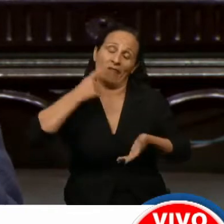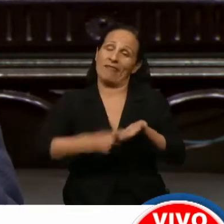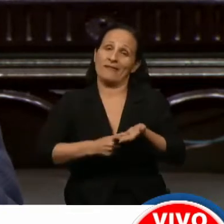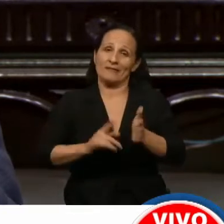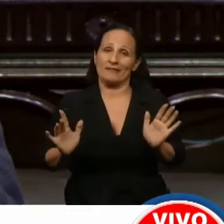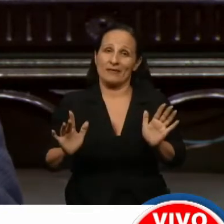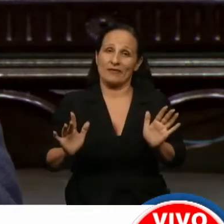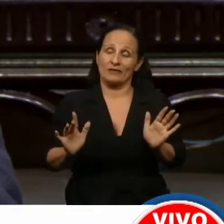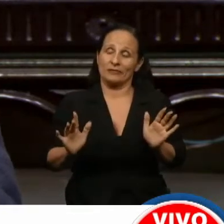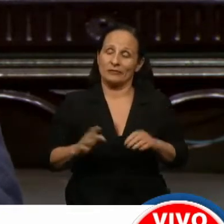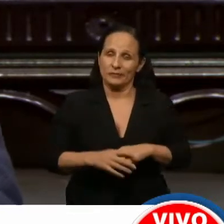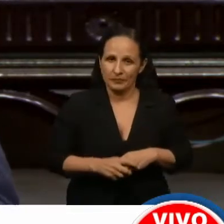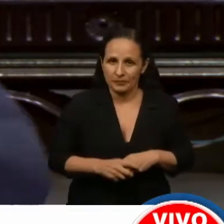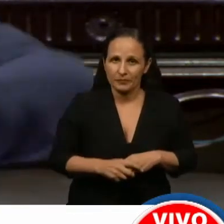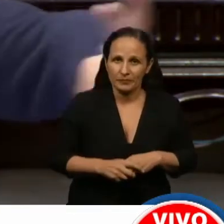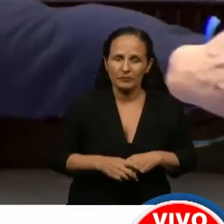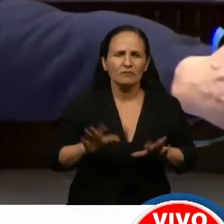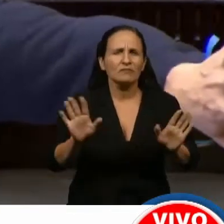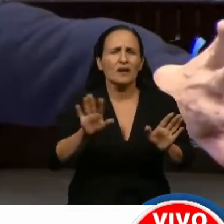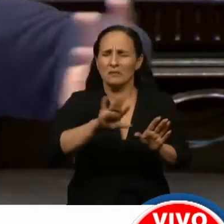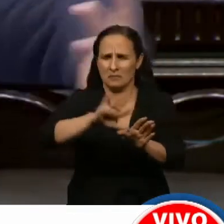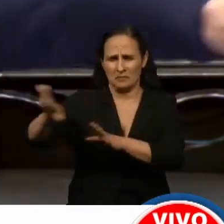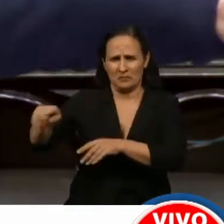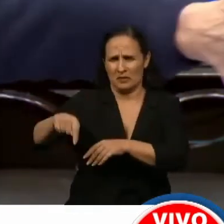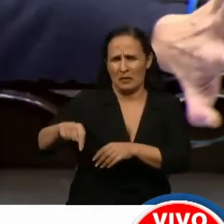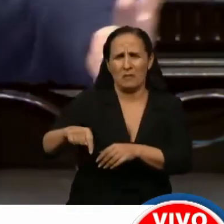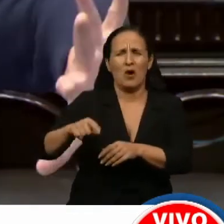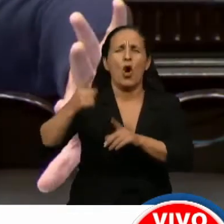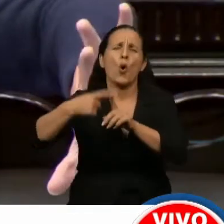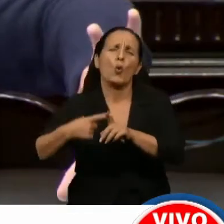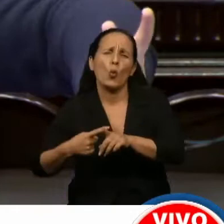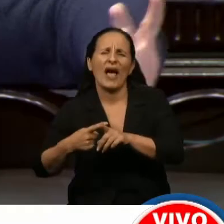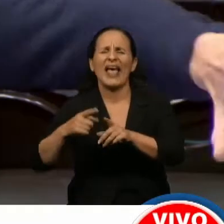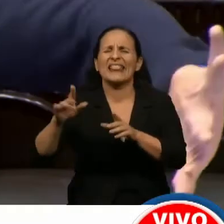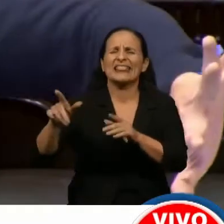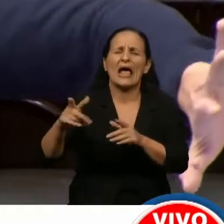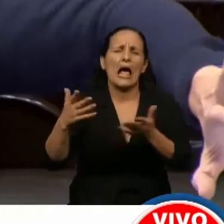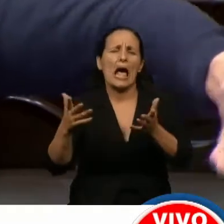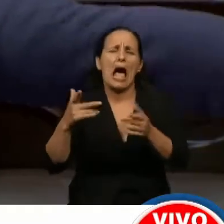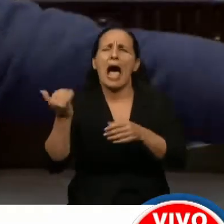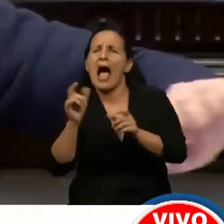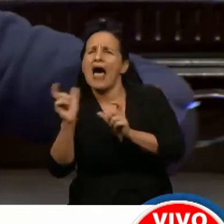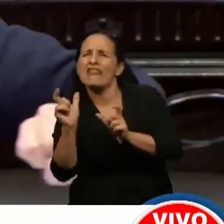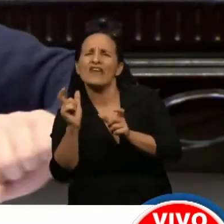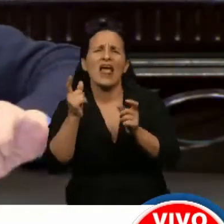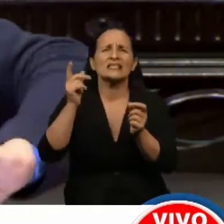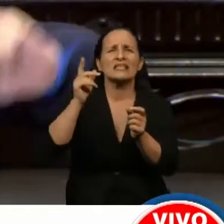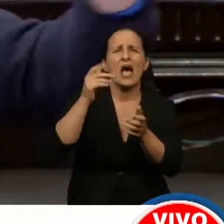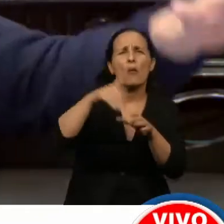cuando uno miraba los números de lo que significaba eliminar, saquemos esto si quieren, saquemos esta cuenta que puede parecer caprichosa,